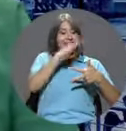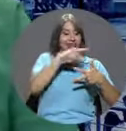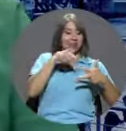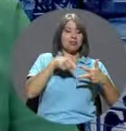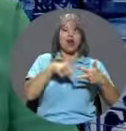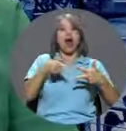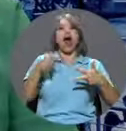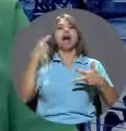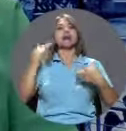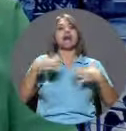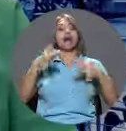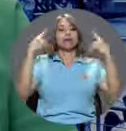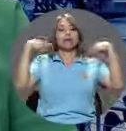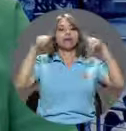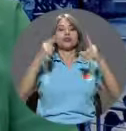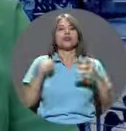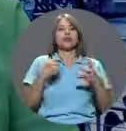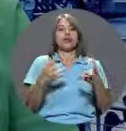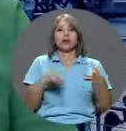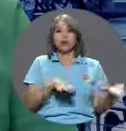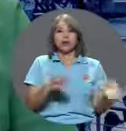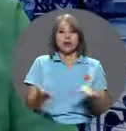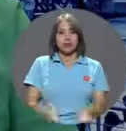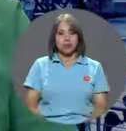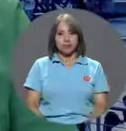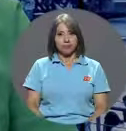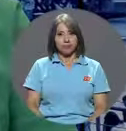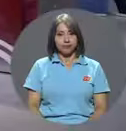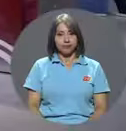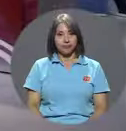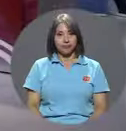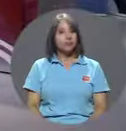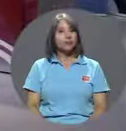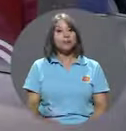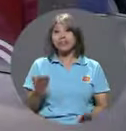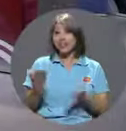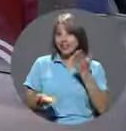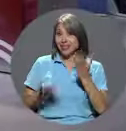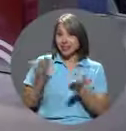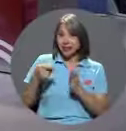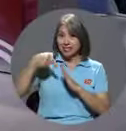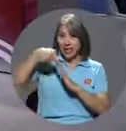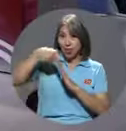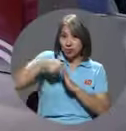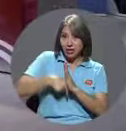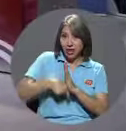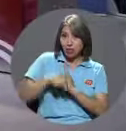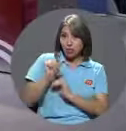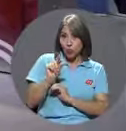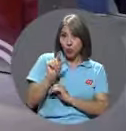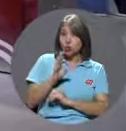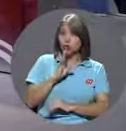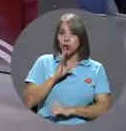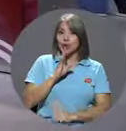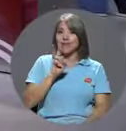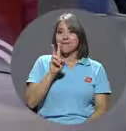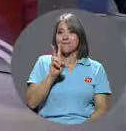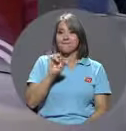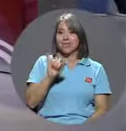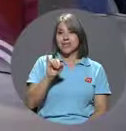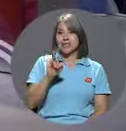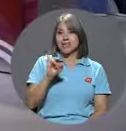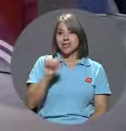fin explícito de morir. Que tal vez ahondando un poquito en lo que plantea,